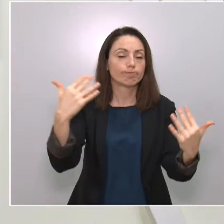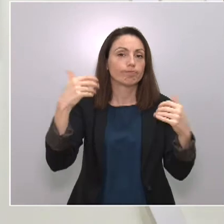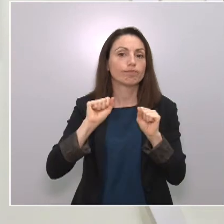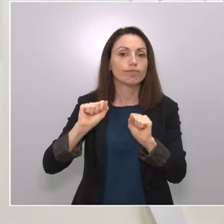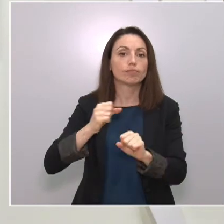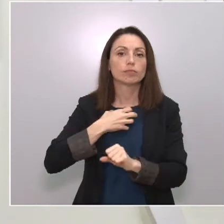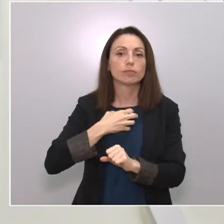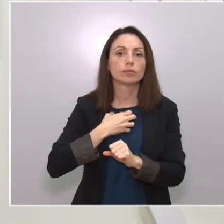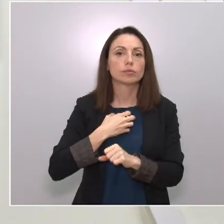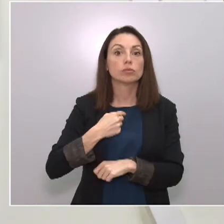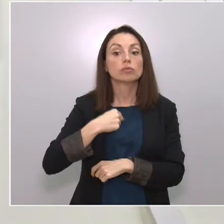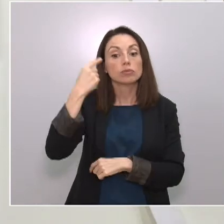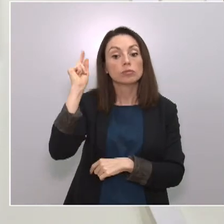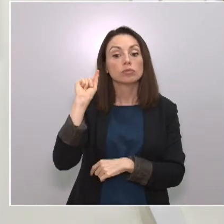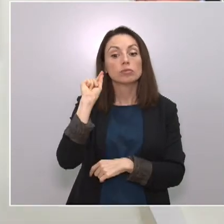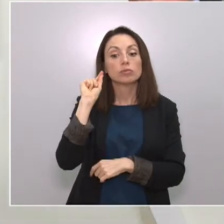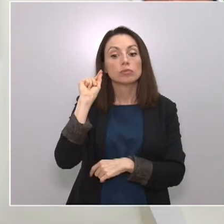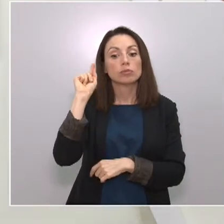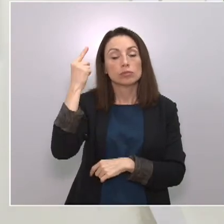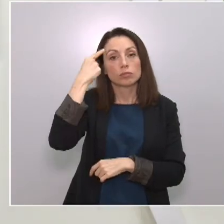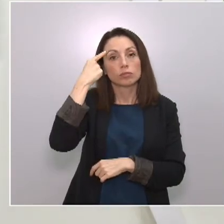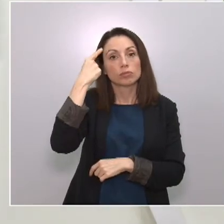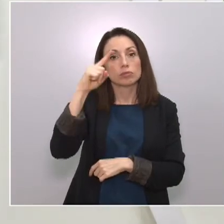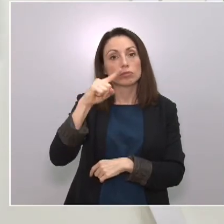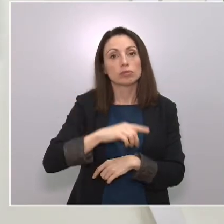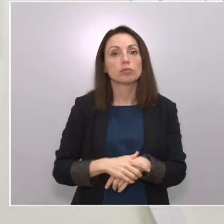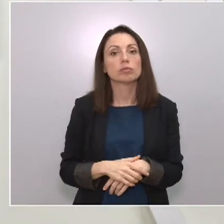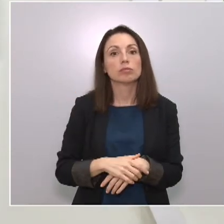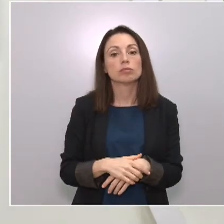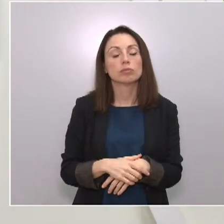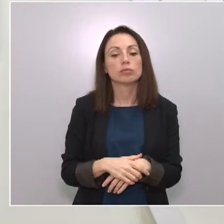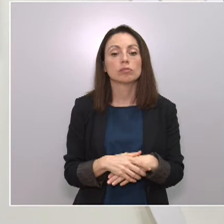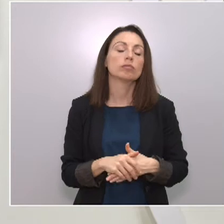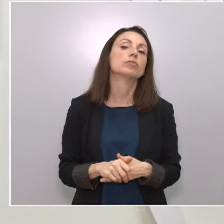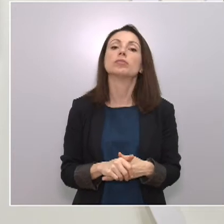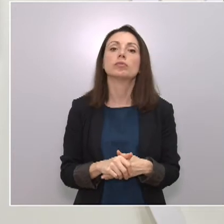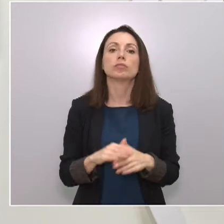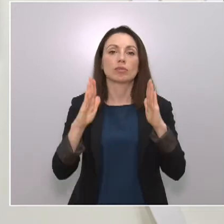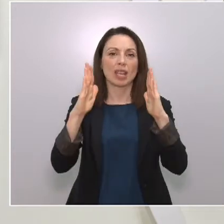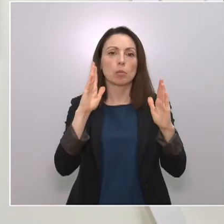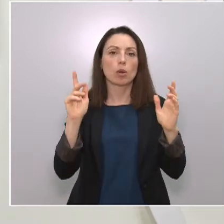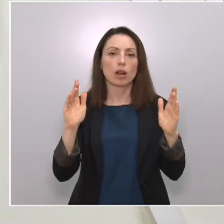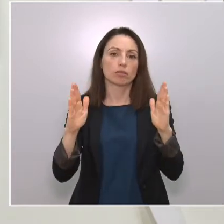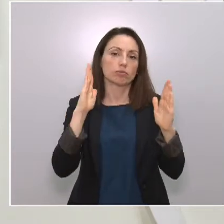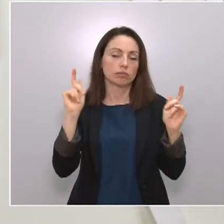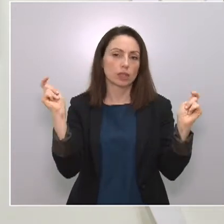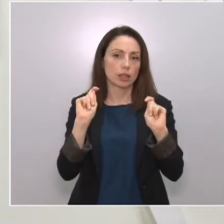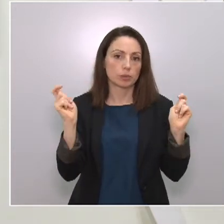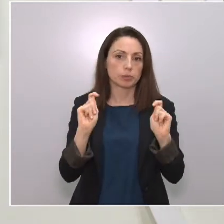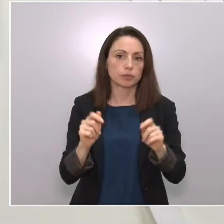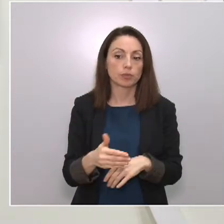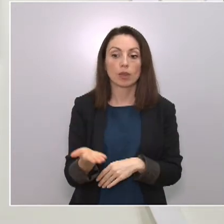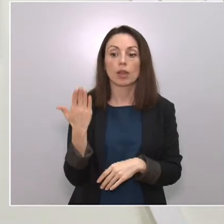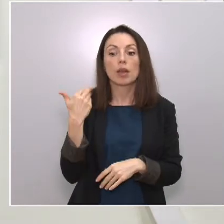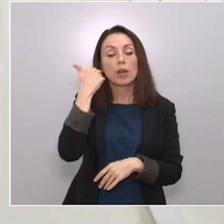consta que desde, por supuesto, durante todas el estado de alarma. Pero es cierto también que desde el fin de